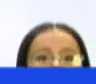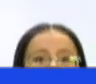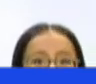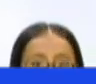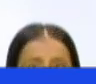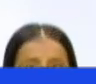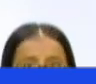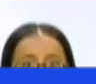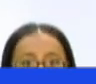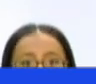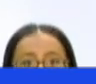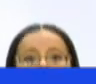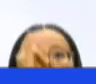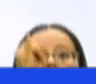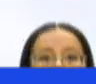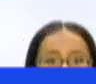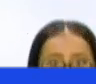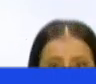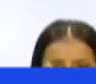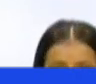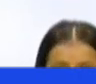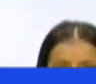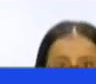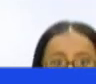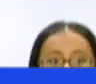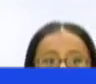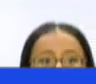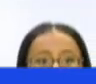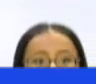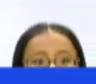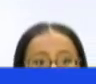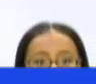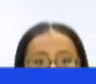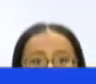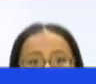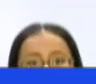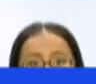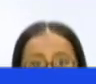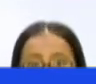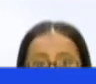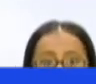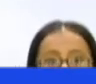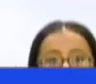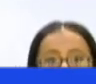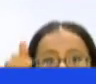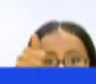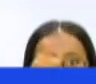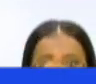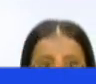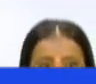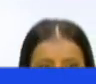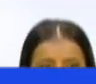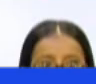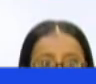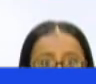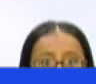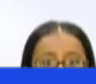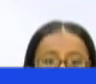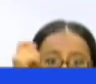fiscales, jueces, magistrados y bufetes de abogados.